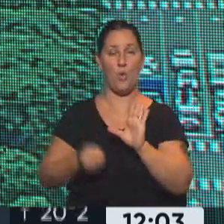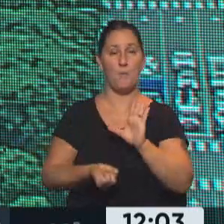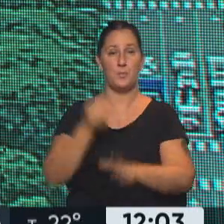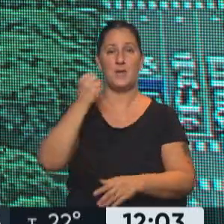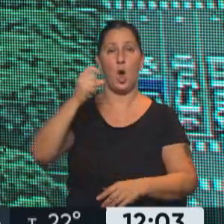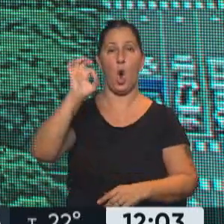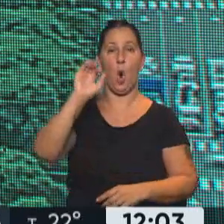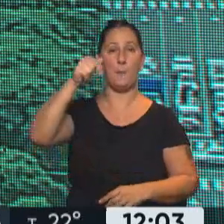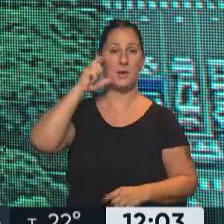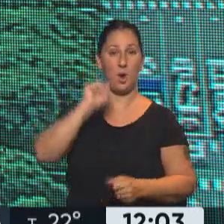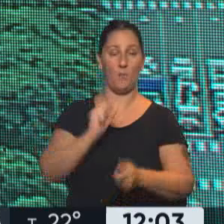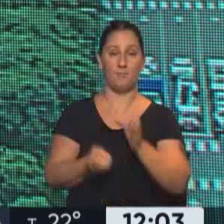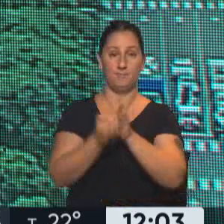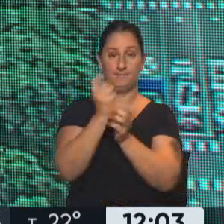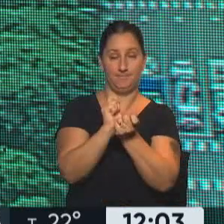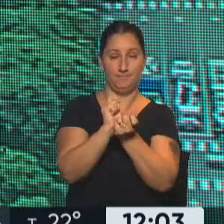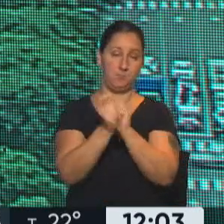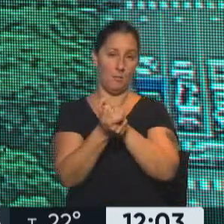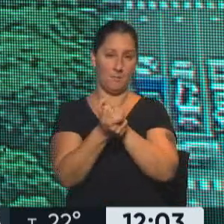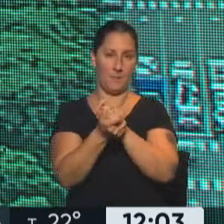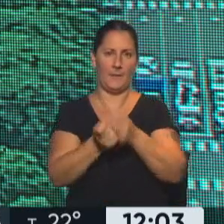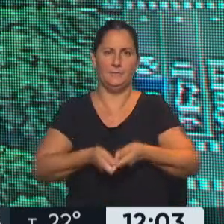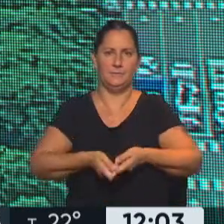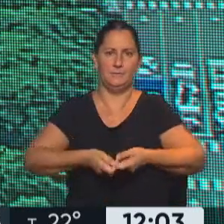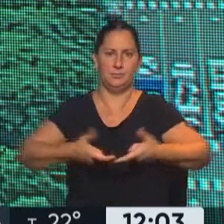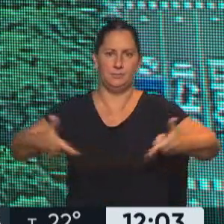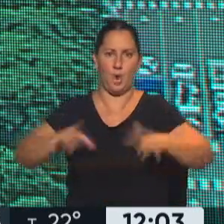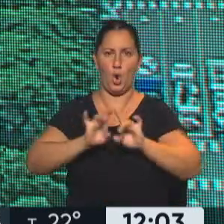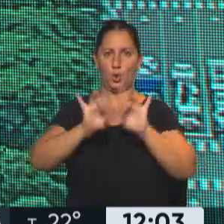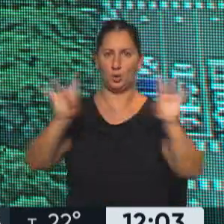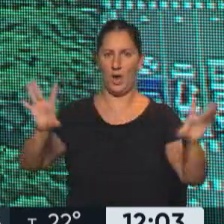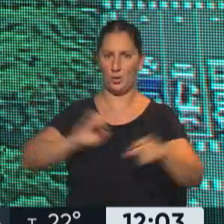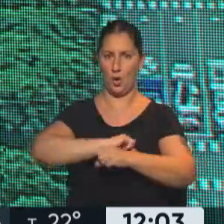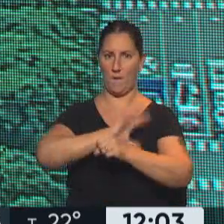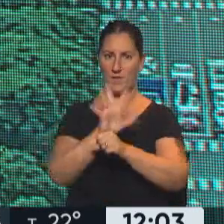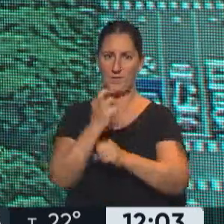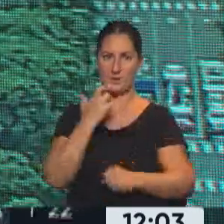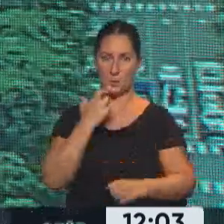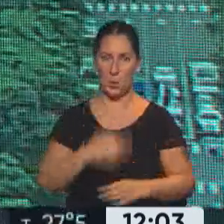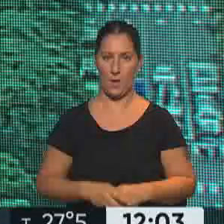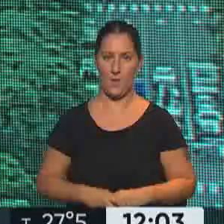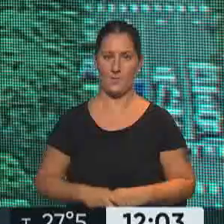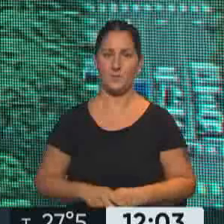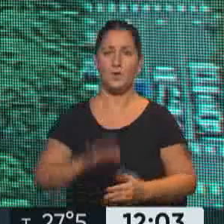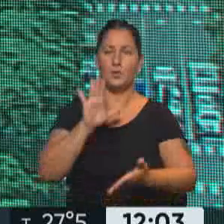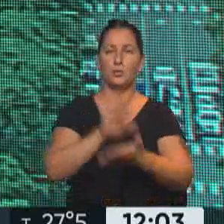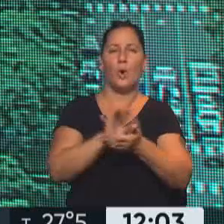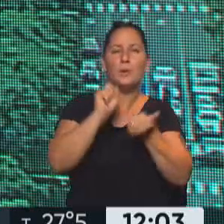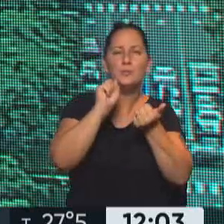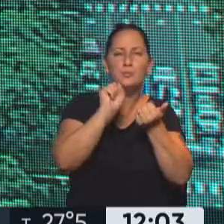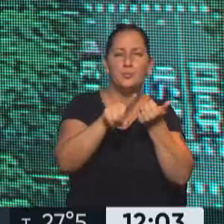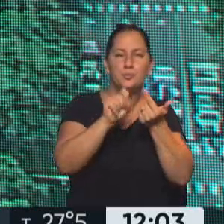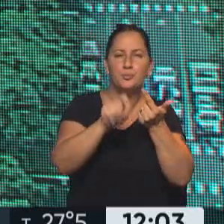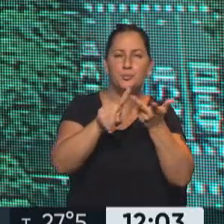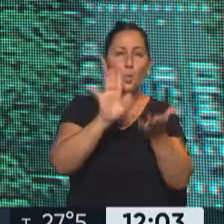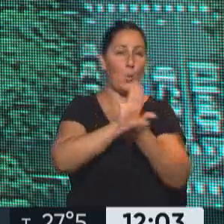cepa Omicron está generando aumento de los contagios del COVID-19. Sobre las características de esta